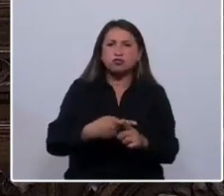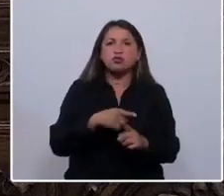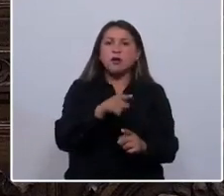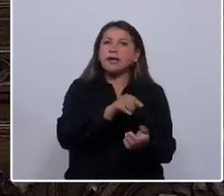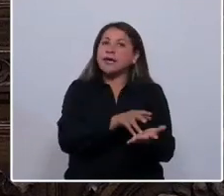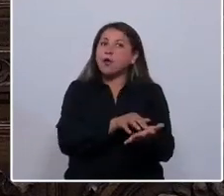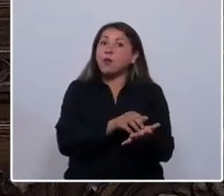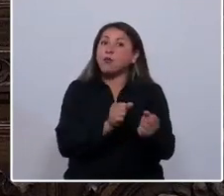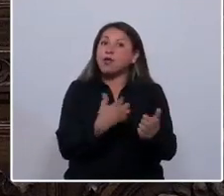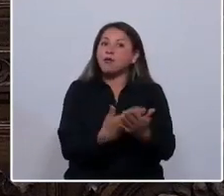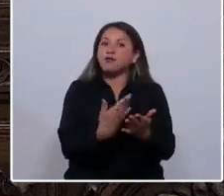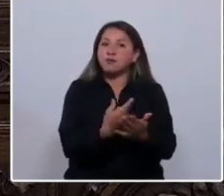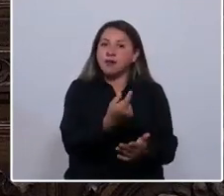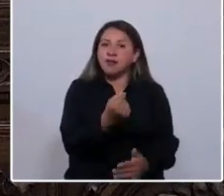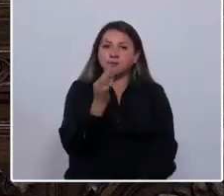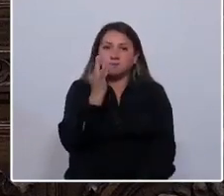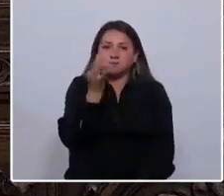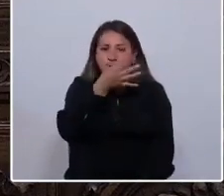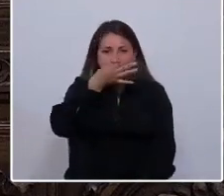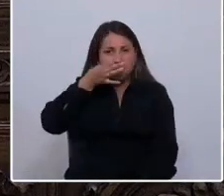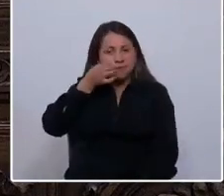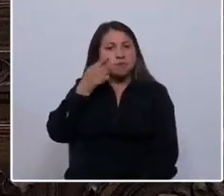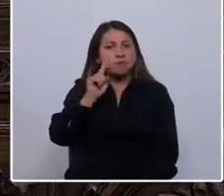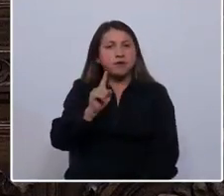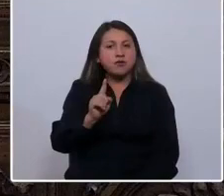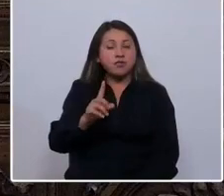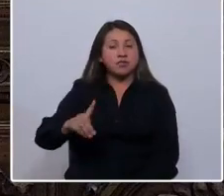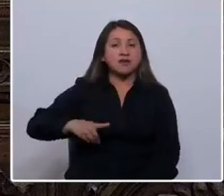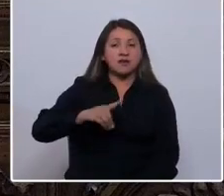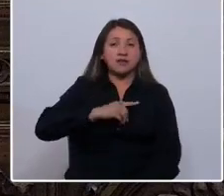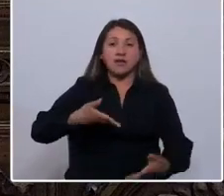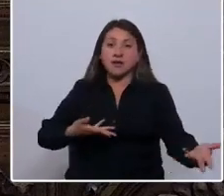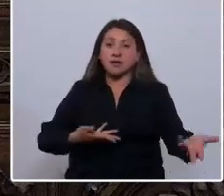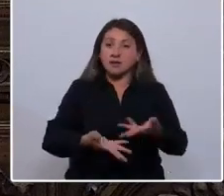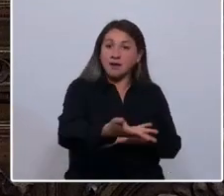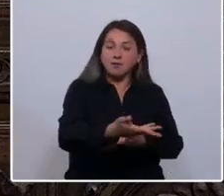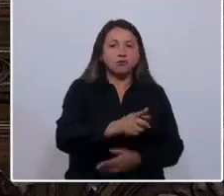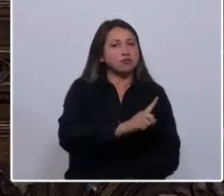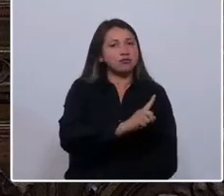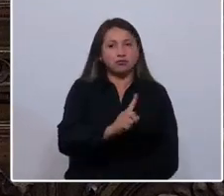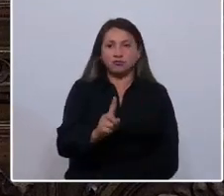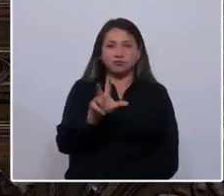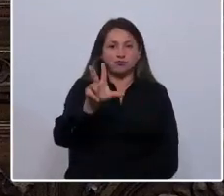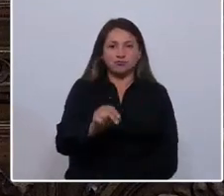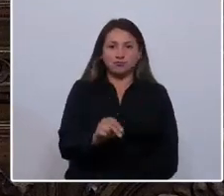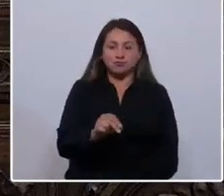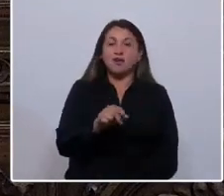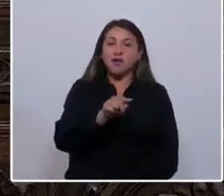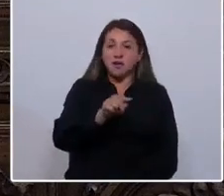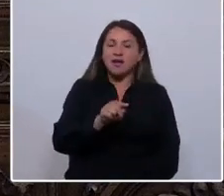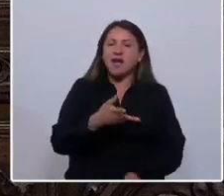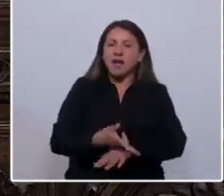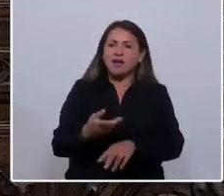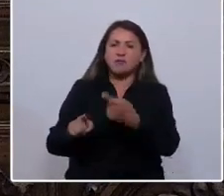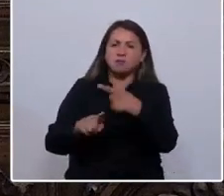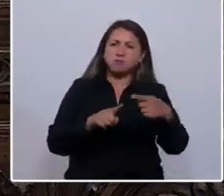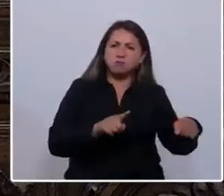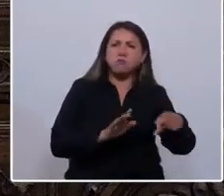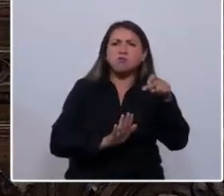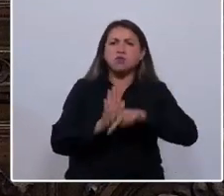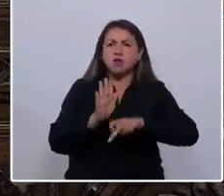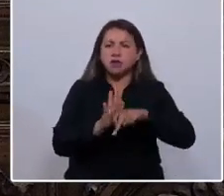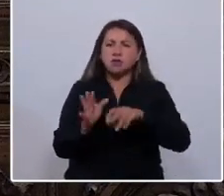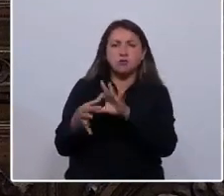puede obtener ganancia. Pero la dignidad no se tranza, y bajo esa premisa hemos detenido megaproyectos con